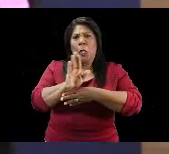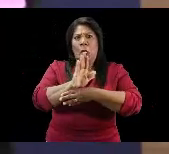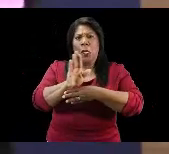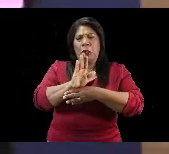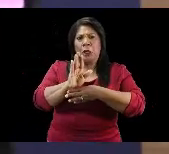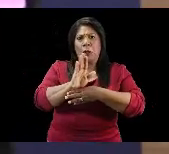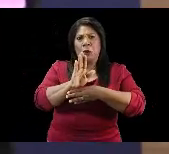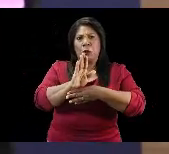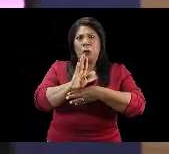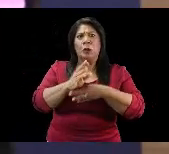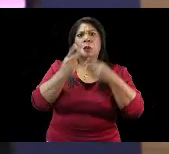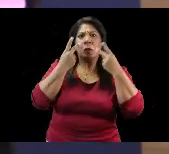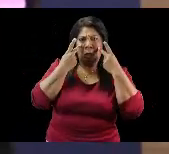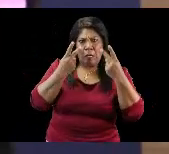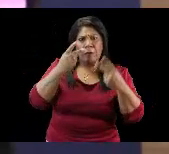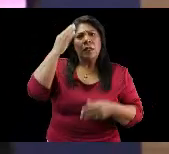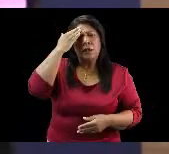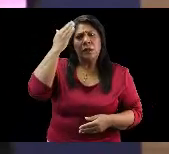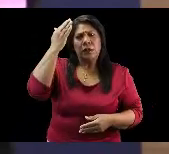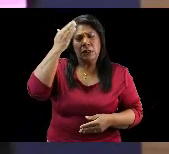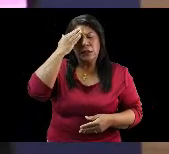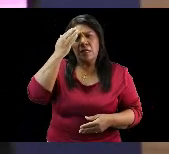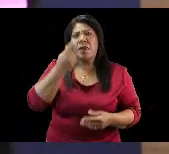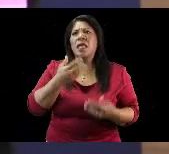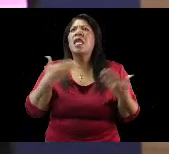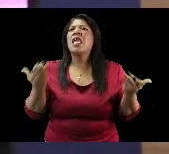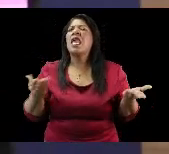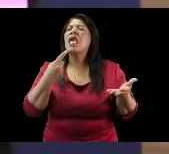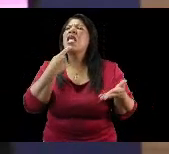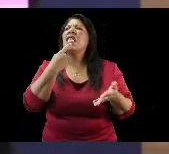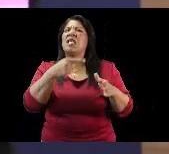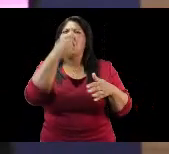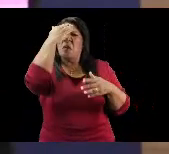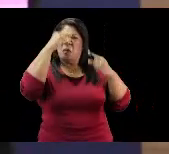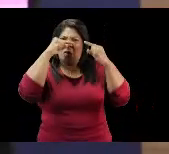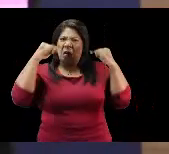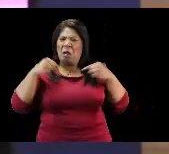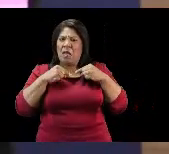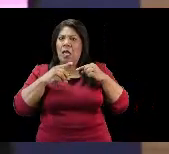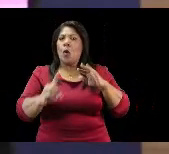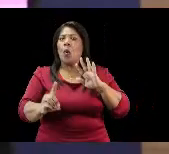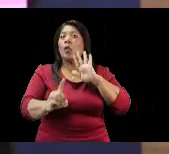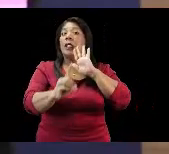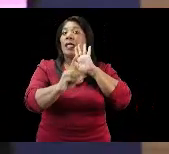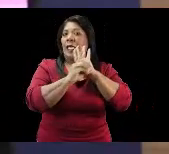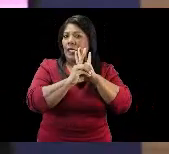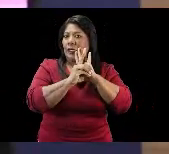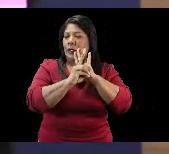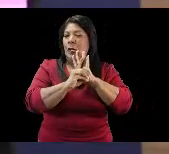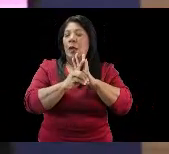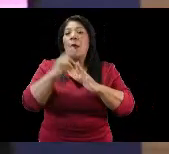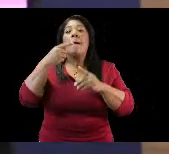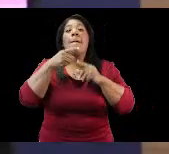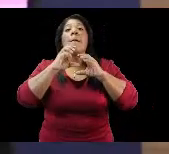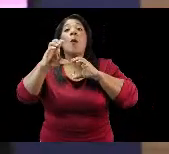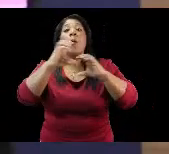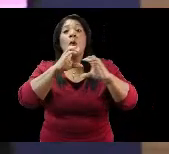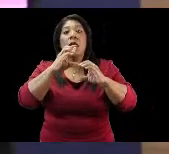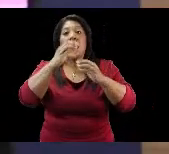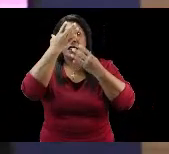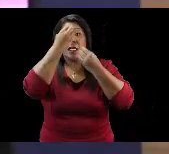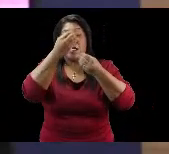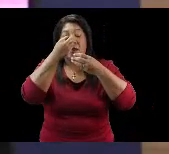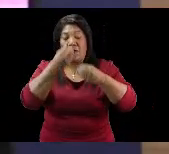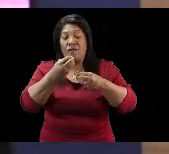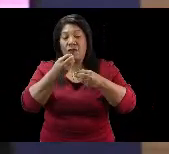Panamá, solamente como un derecho de información y comunicación que tiene una comunidad de personas sordas.